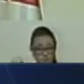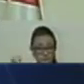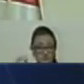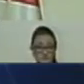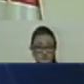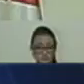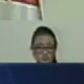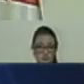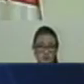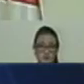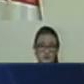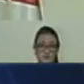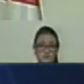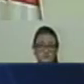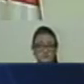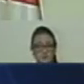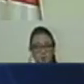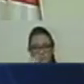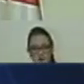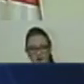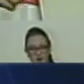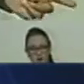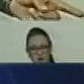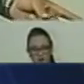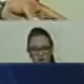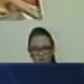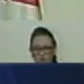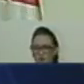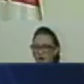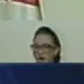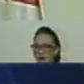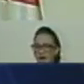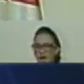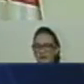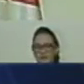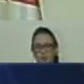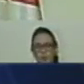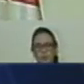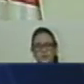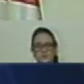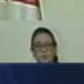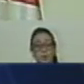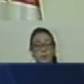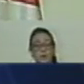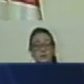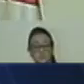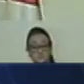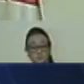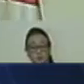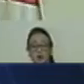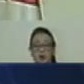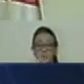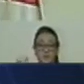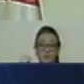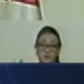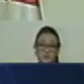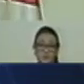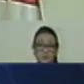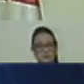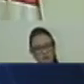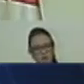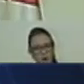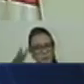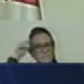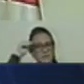desde Robinson, encargado de negocios, hasta el último portero de la Embajada de Estados Unidos, para que aprendieran que es un sistema